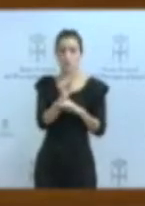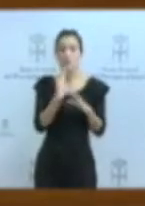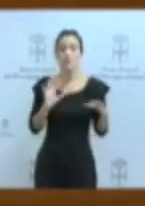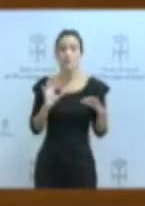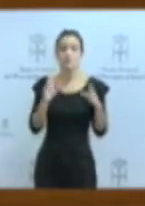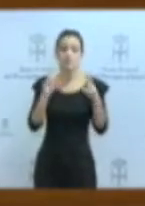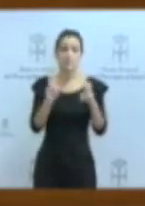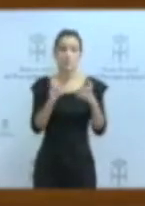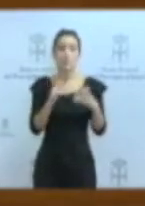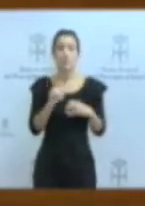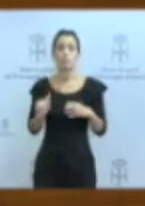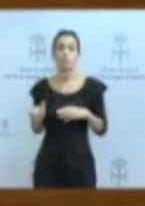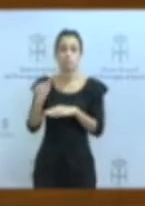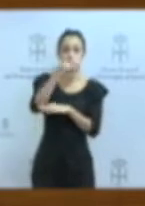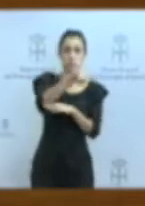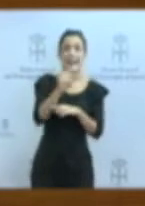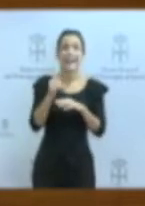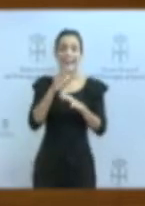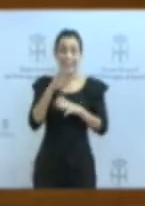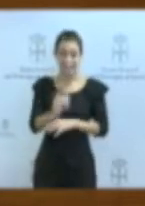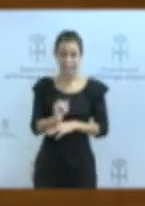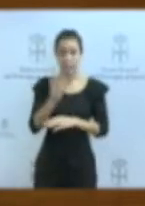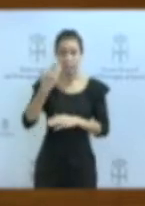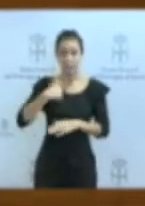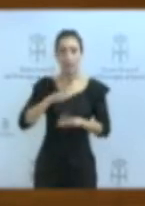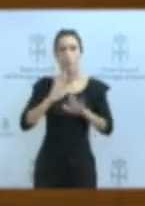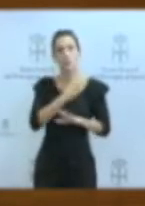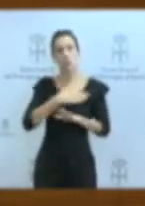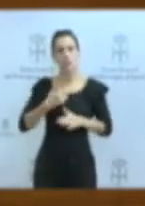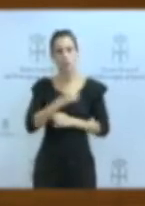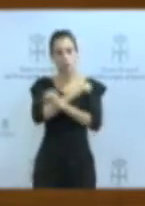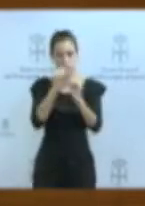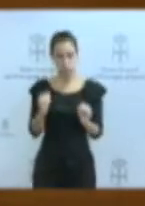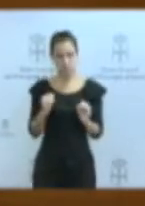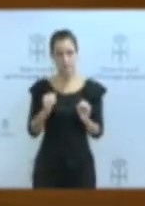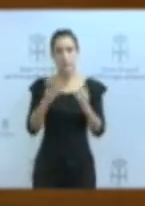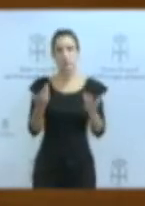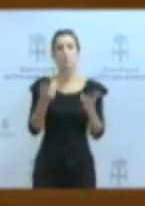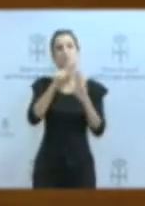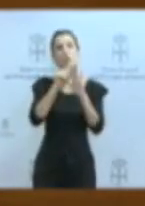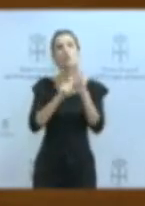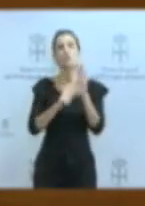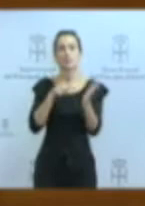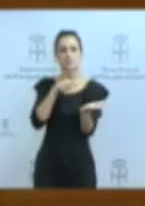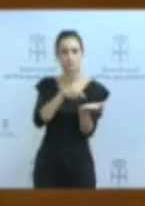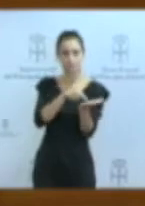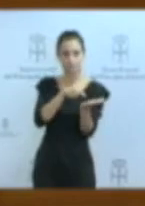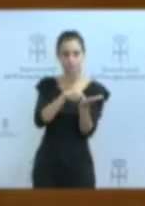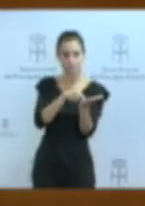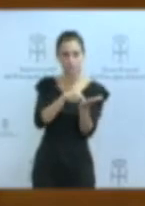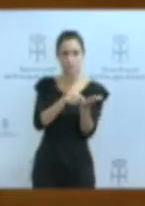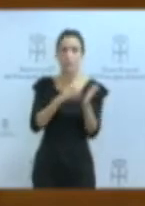que se pretenden formalizar en otro, son condiciones exigentes. A cambio de dicha exigencia se establece el